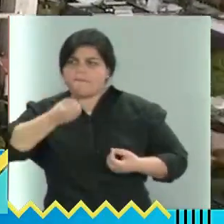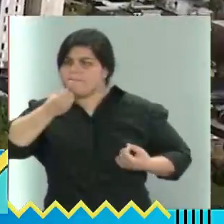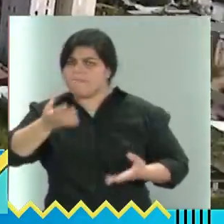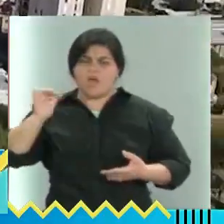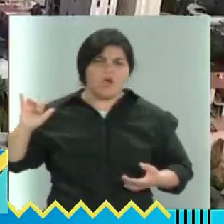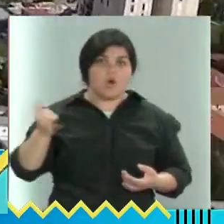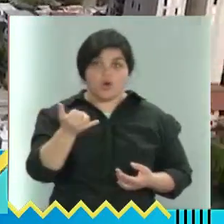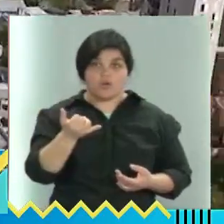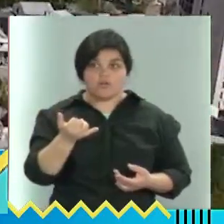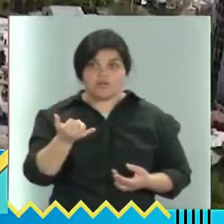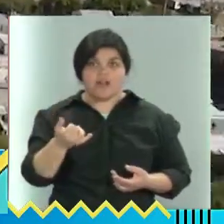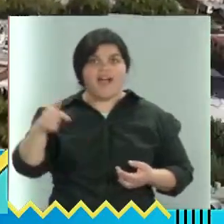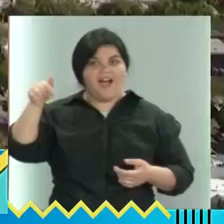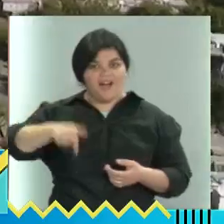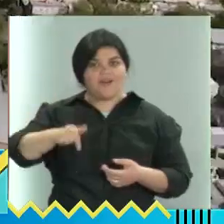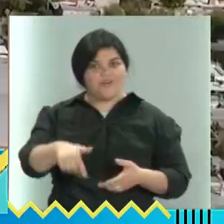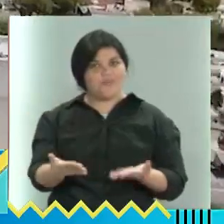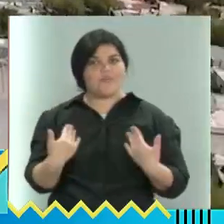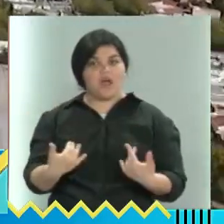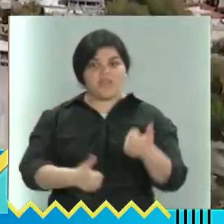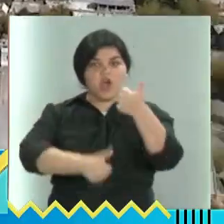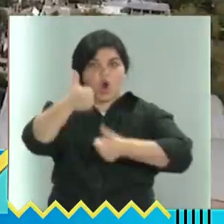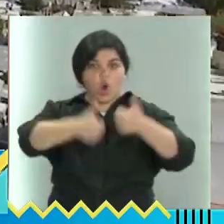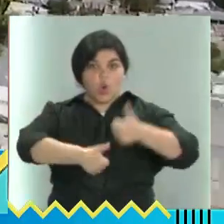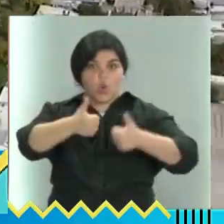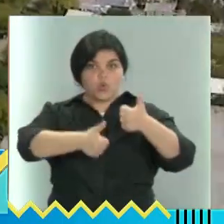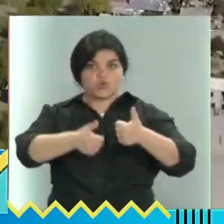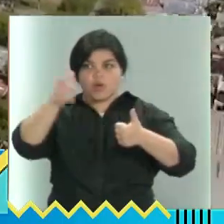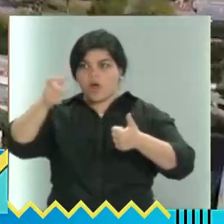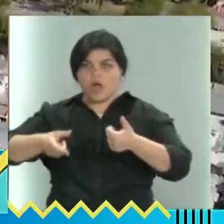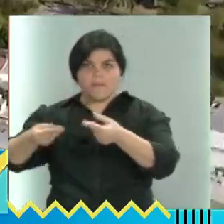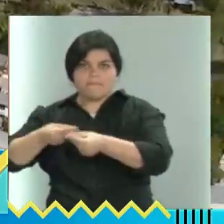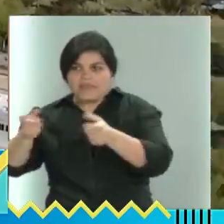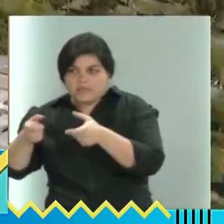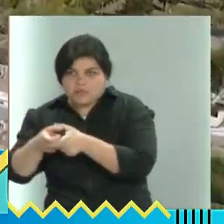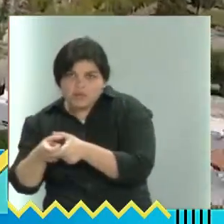hoy con la herramienta del concurso pueden participar